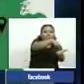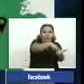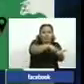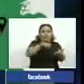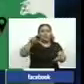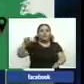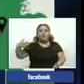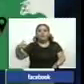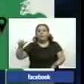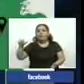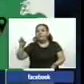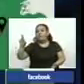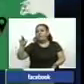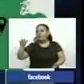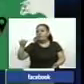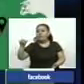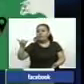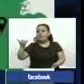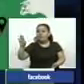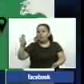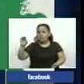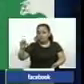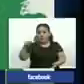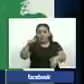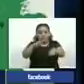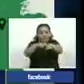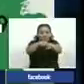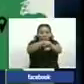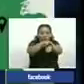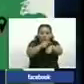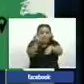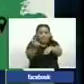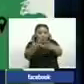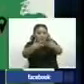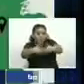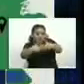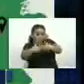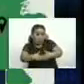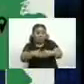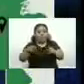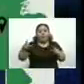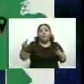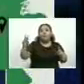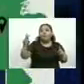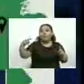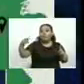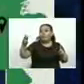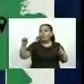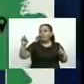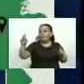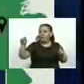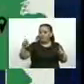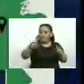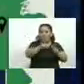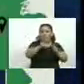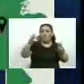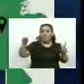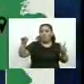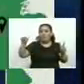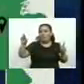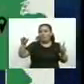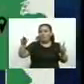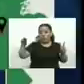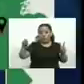Charayave. Estado de Miranda, en la avioneta viajaban los empresarios Humberto Vivanco y Mariano Díaz, las modelos